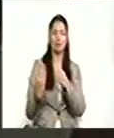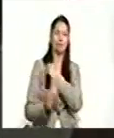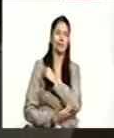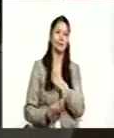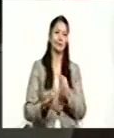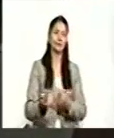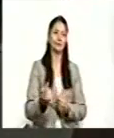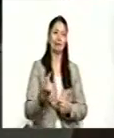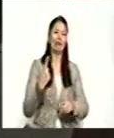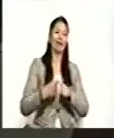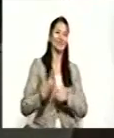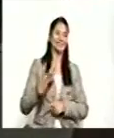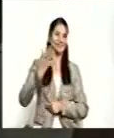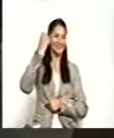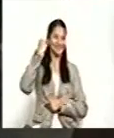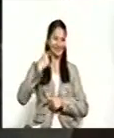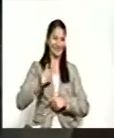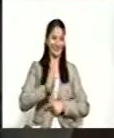que